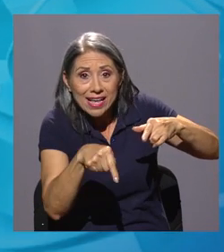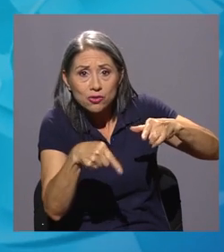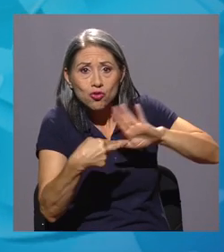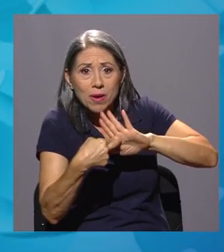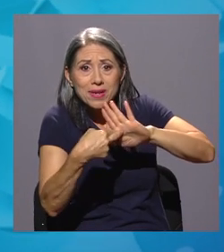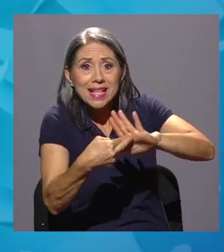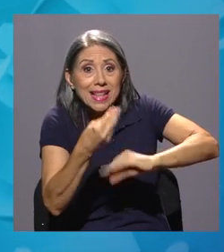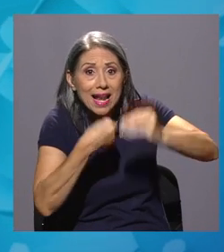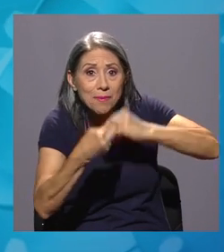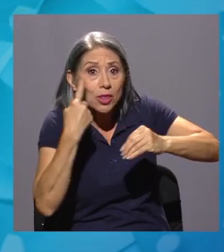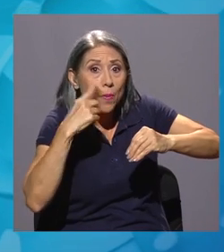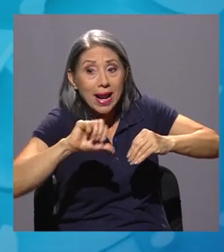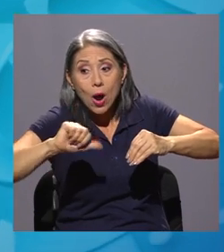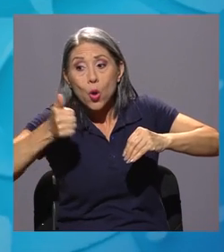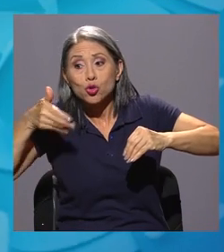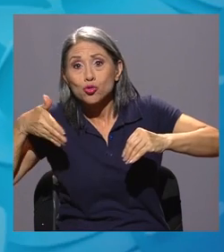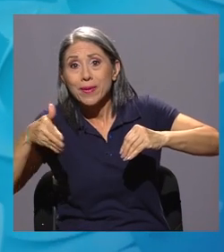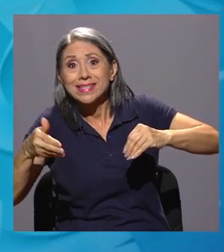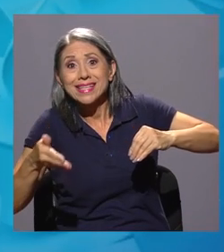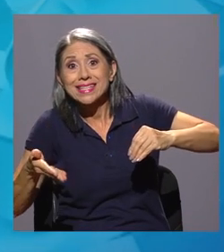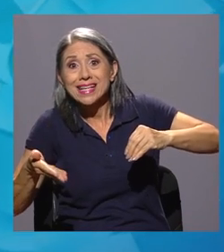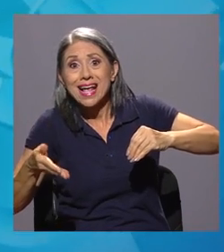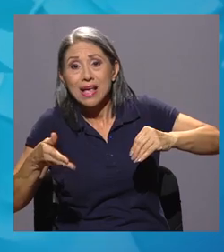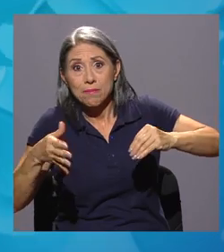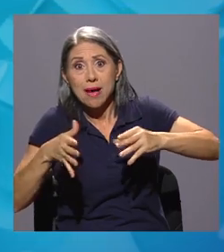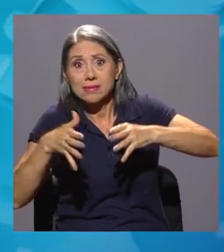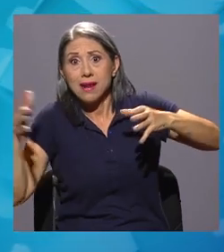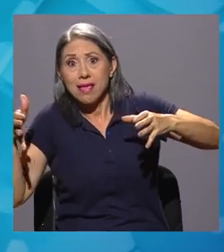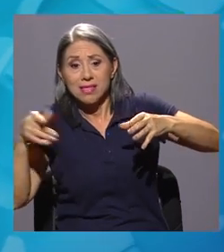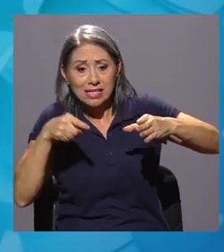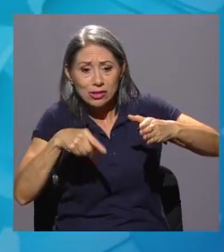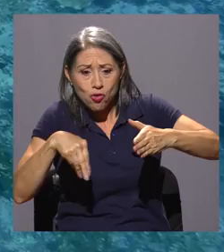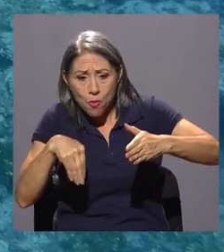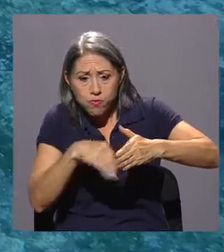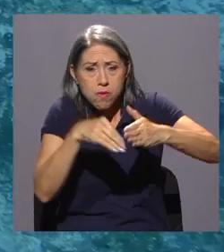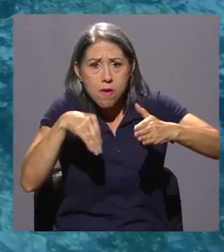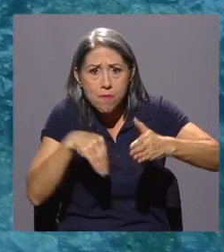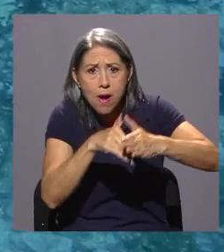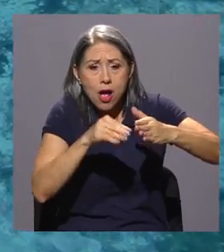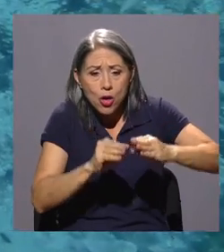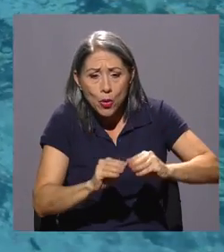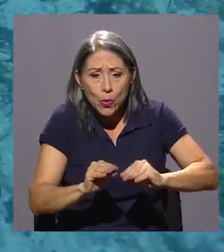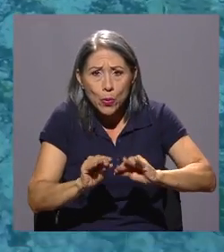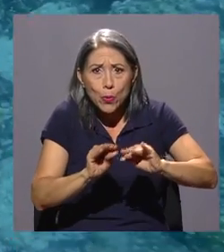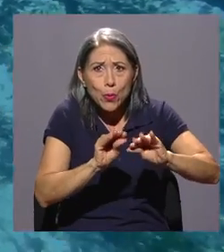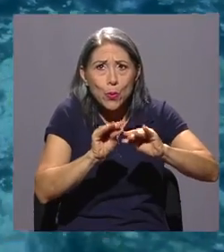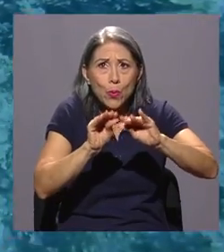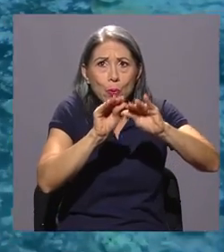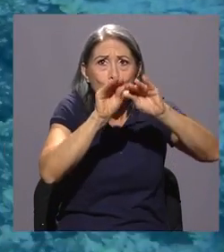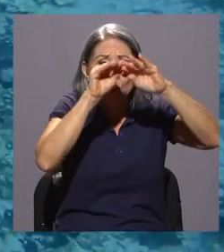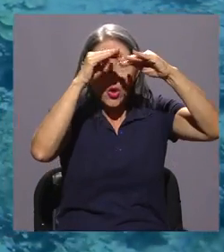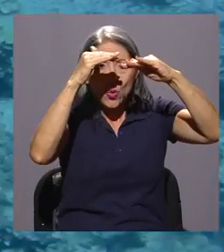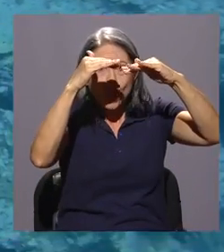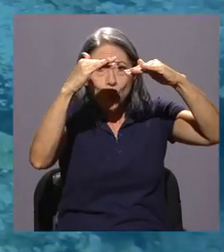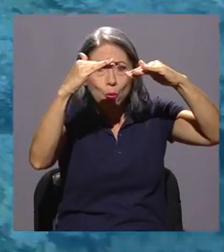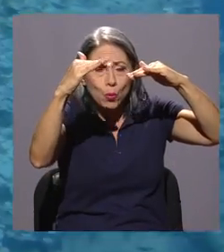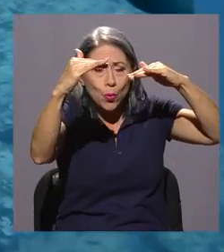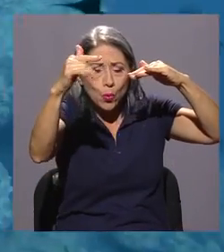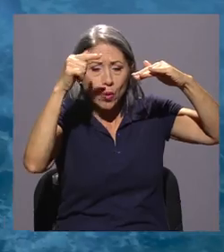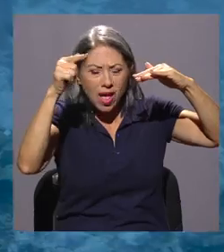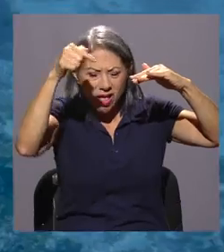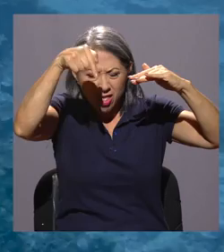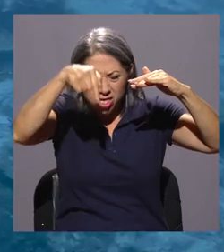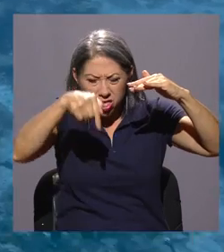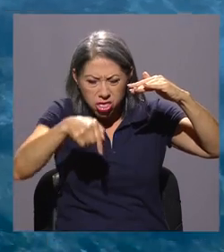representan el alimento de otras especies más grandes, se eleven hacia la superficie y entonces ahí en la superficie, entre el monte submarino y la